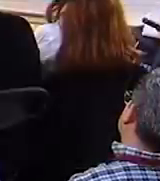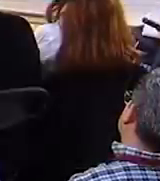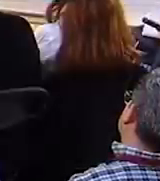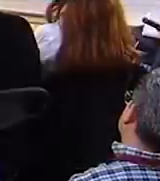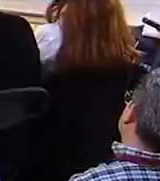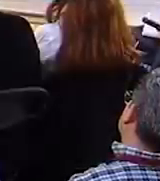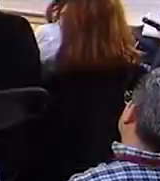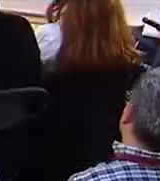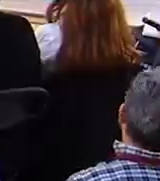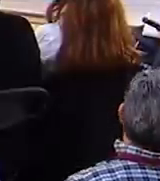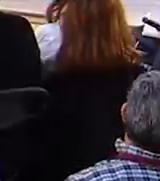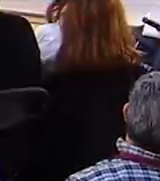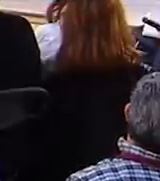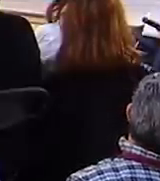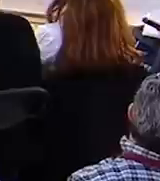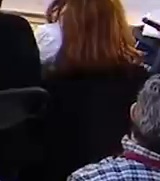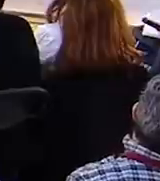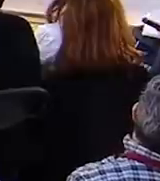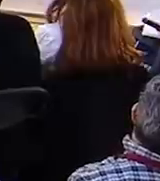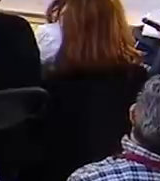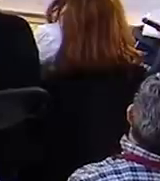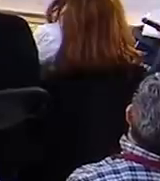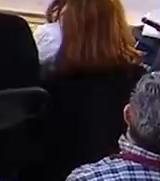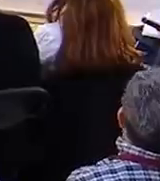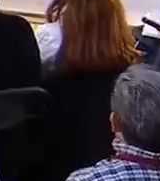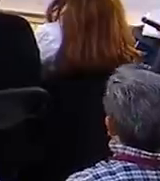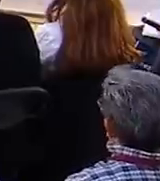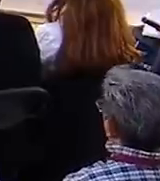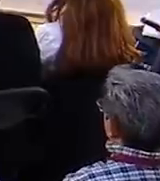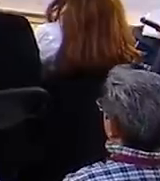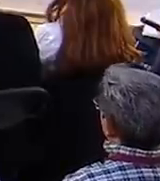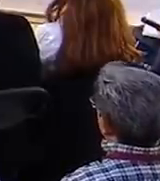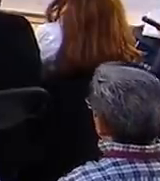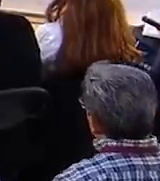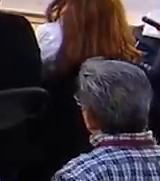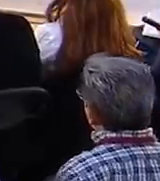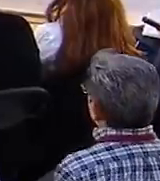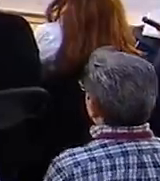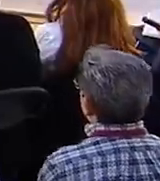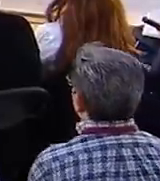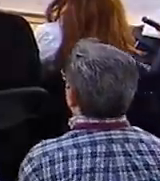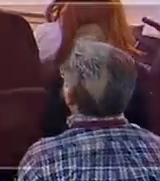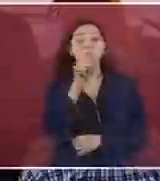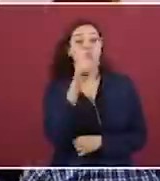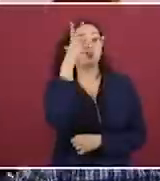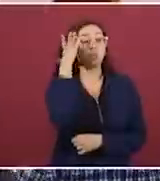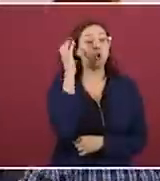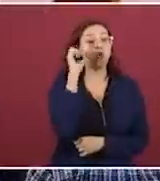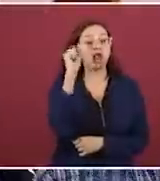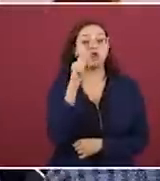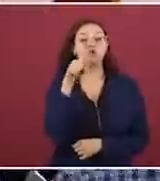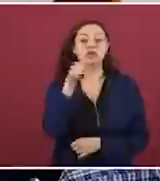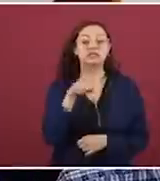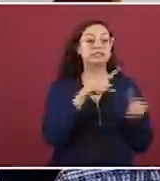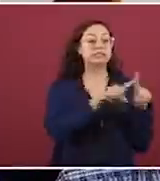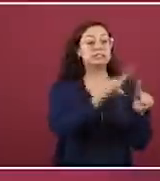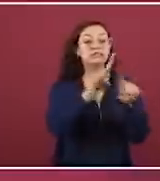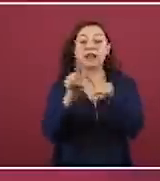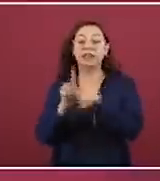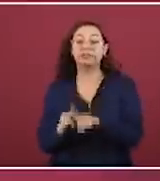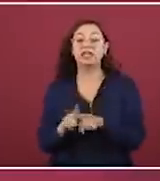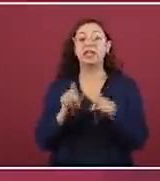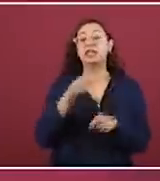Cancún que Otompe Blanco, Chetumal, o Morelos, o Felipe Carrillo Puerto. Ahí hay mucha